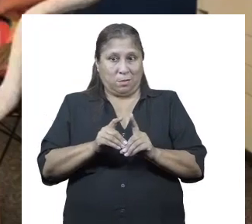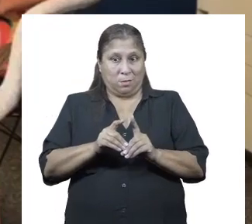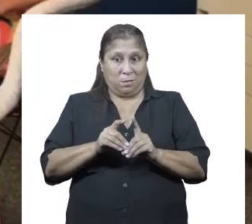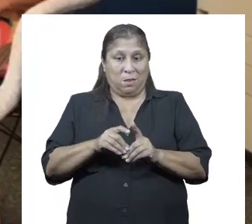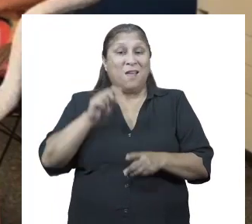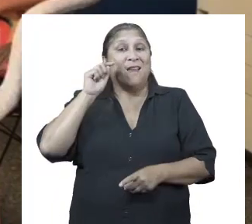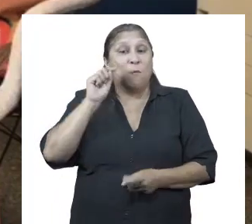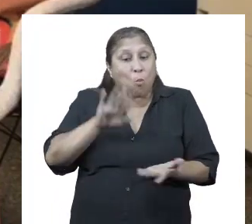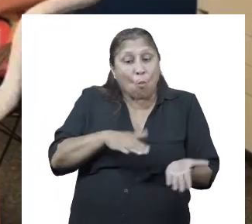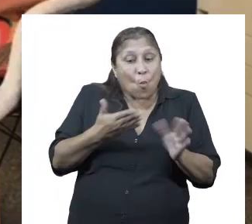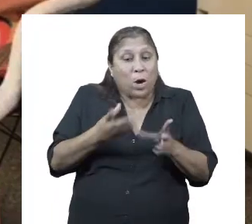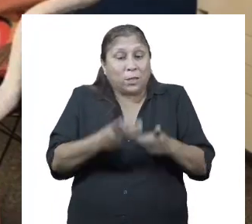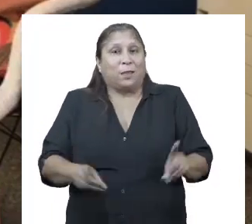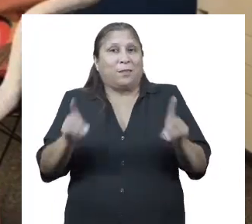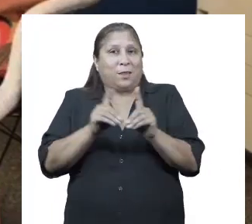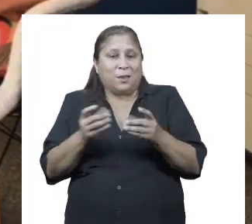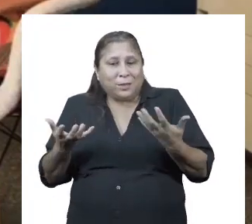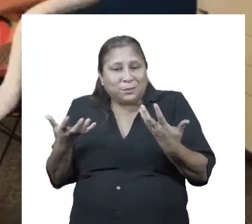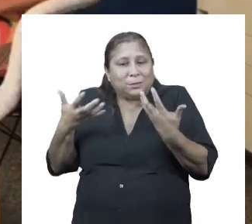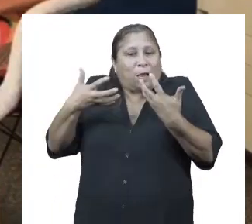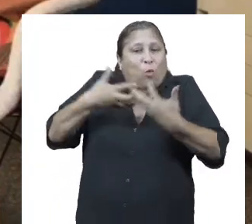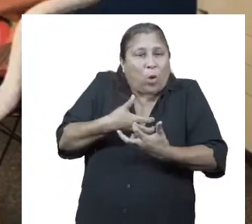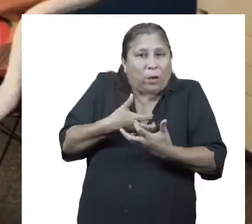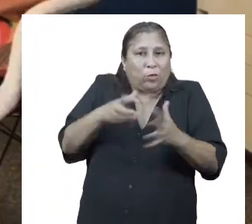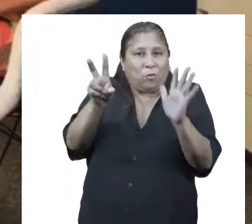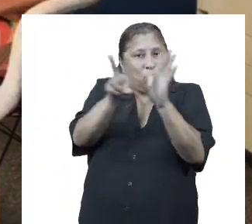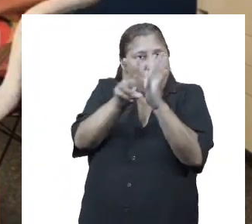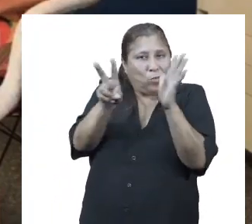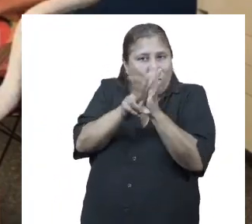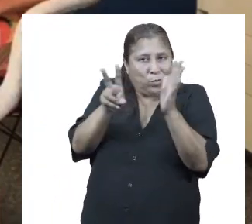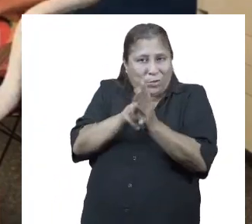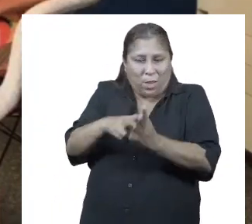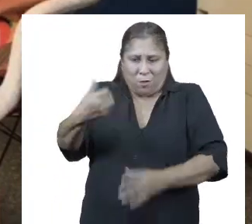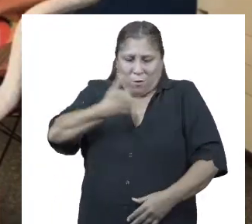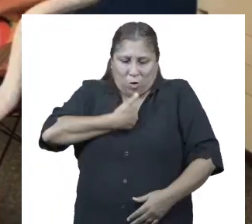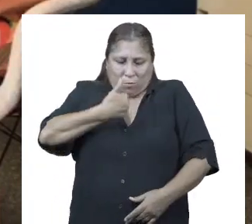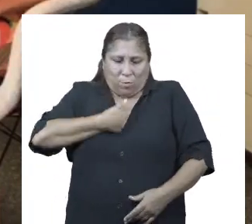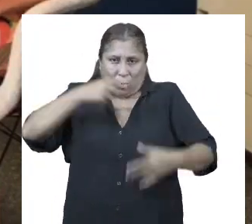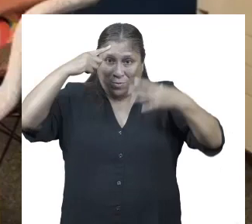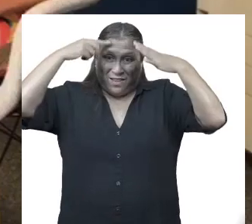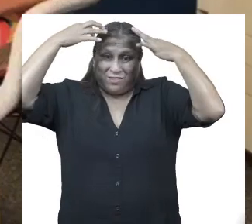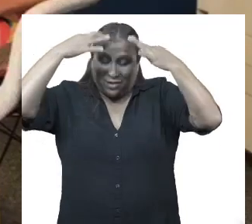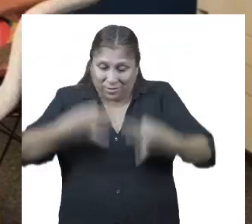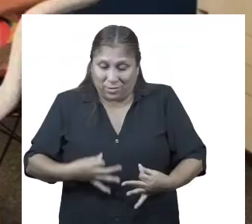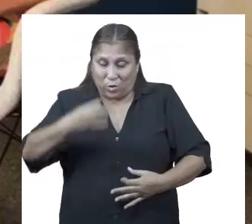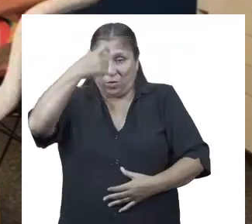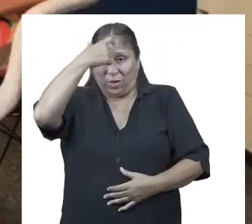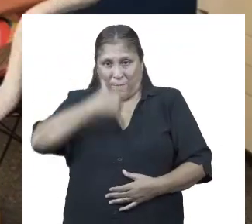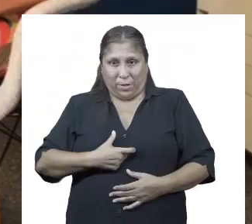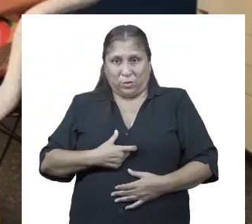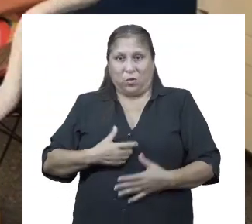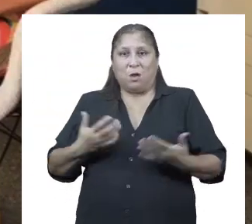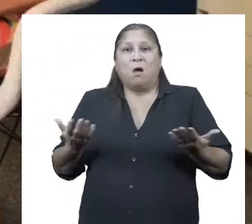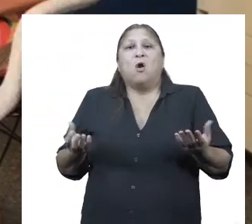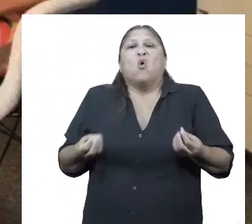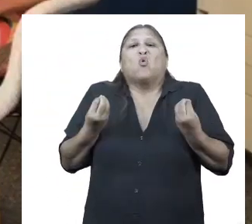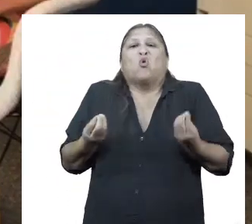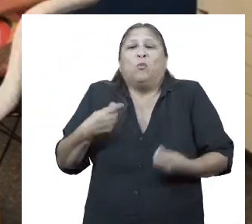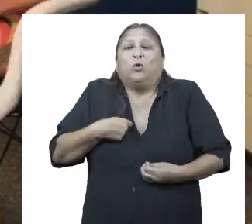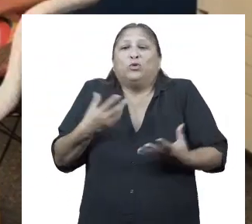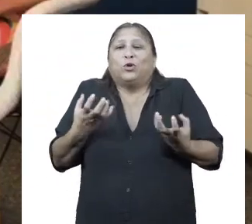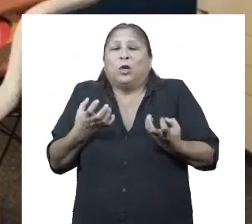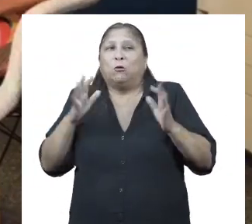muerte en conformidad con los deseos, con la voluntad, con la decisión personal de la persona de decidir cómo